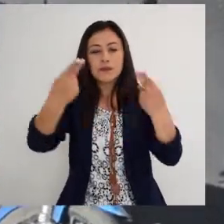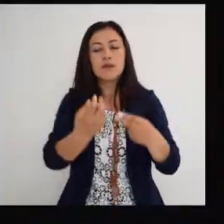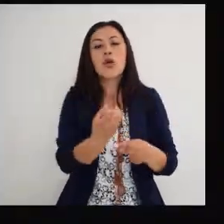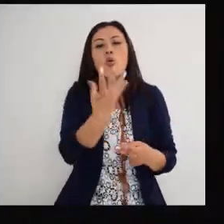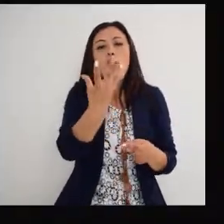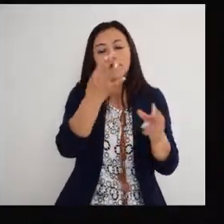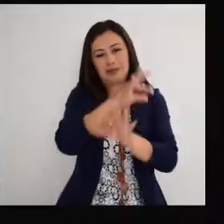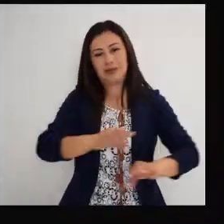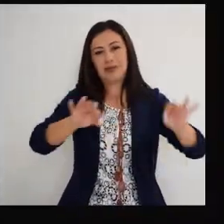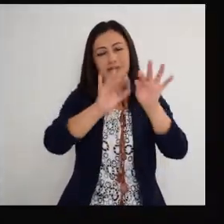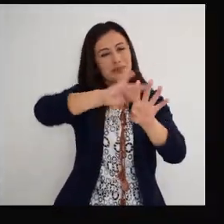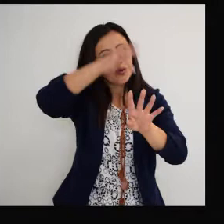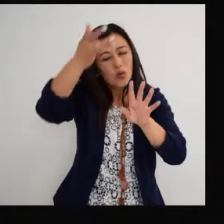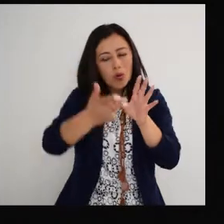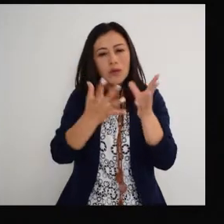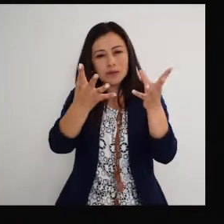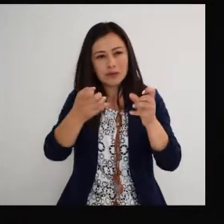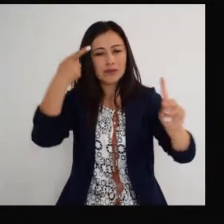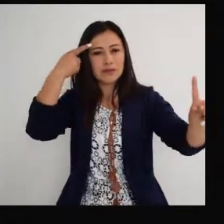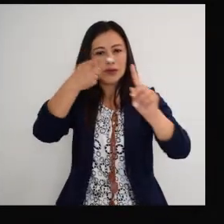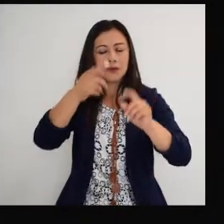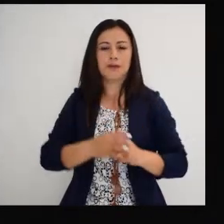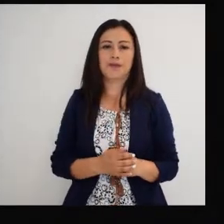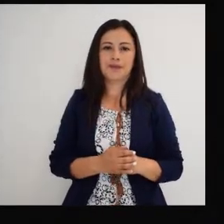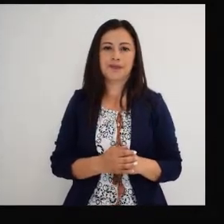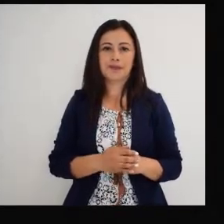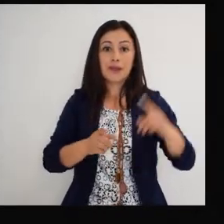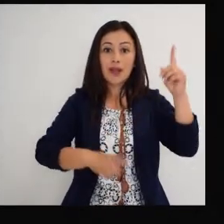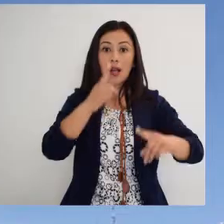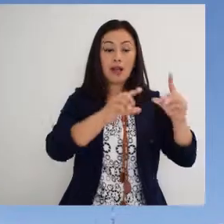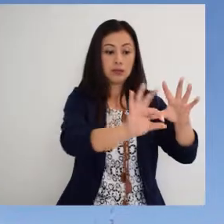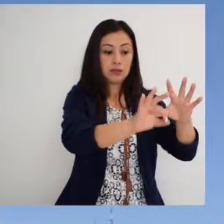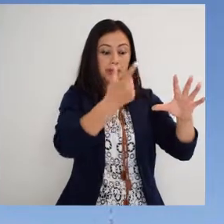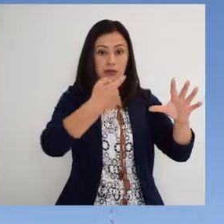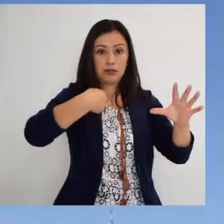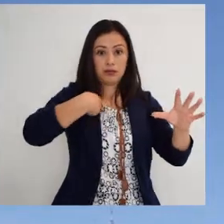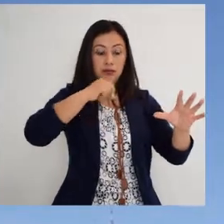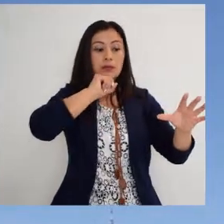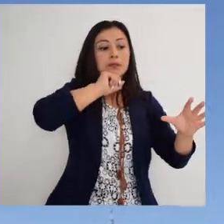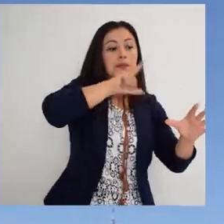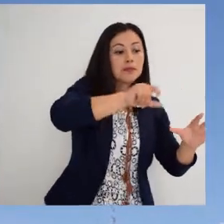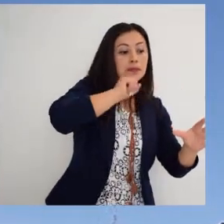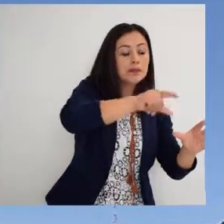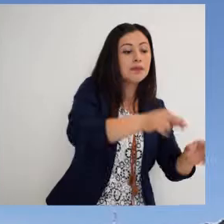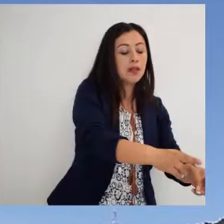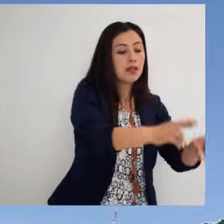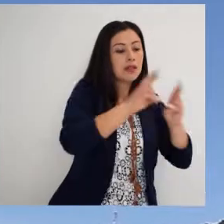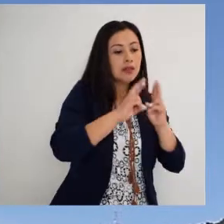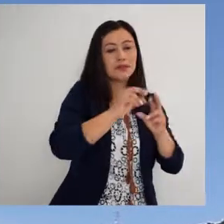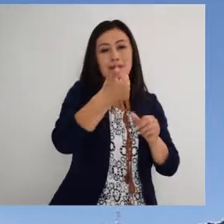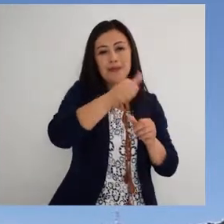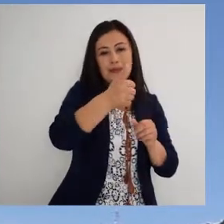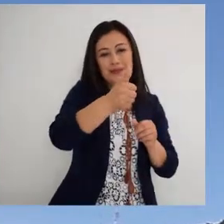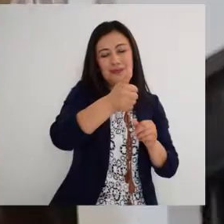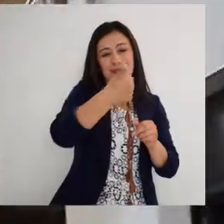poder completar toda la población censada al 100%. Tunja tuvo un 10% o algo más